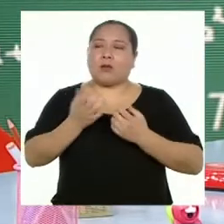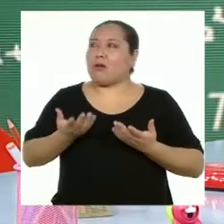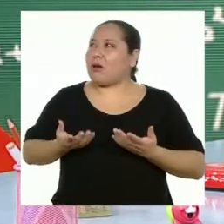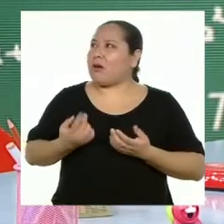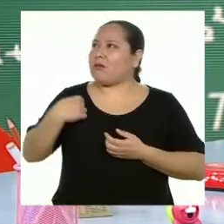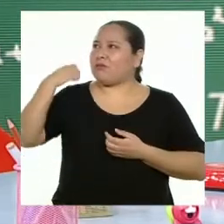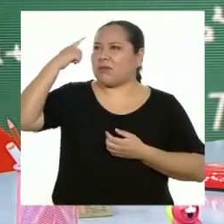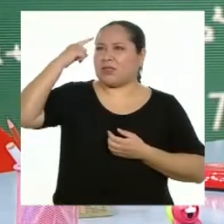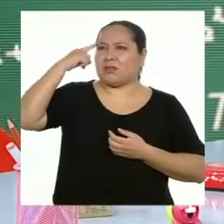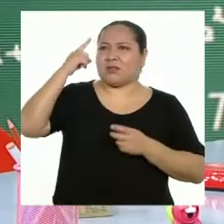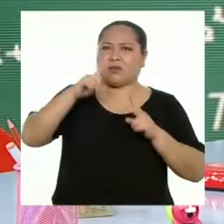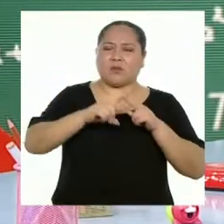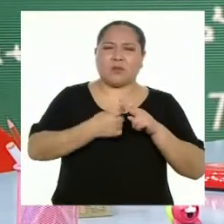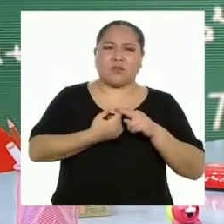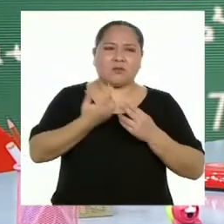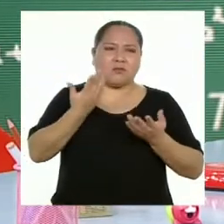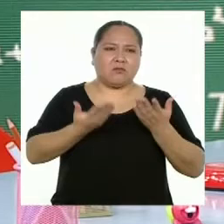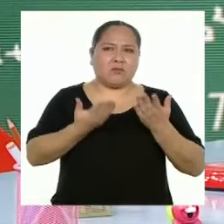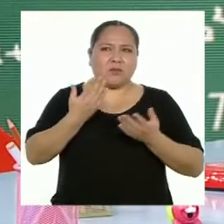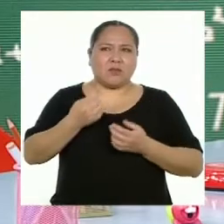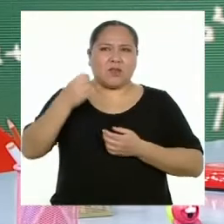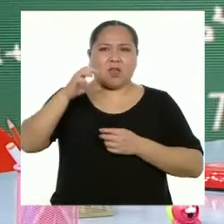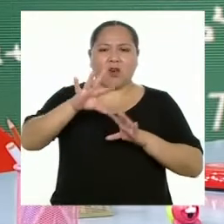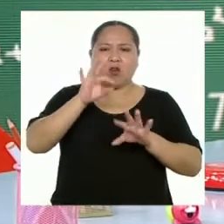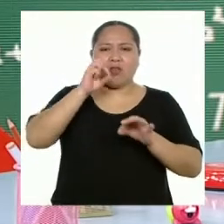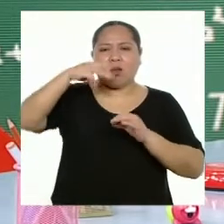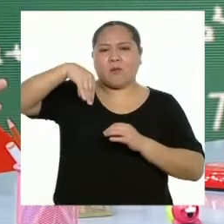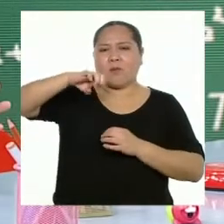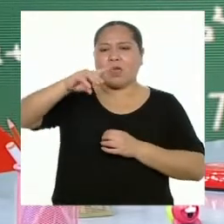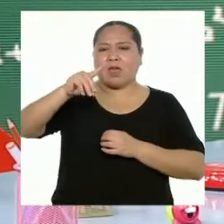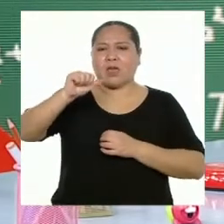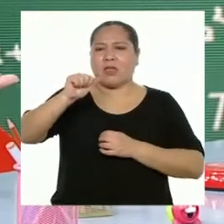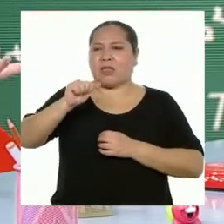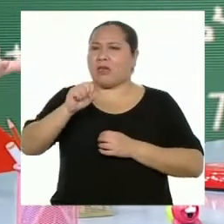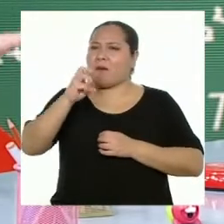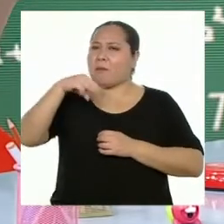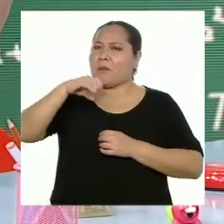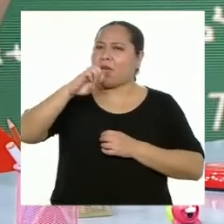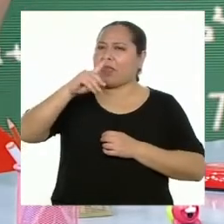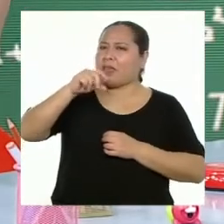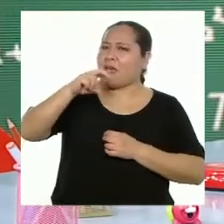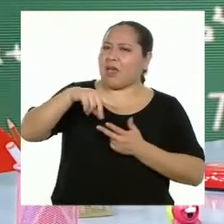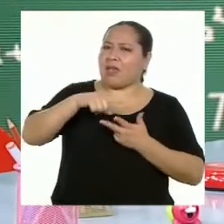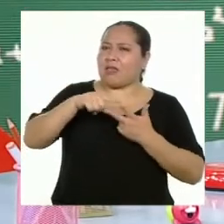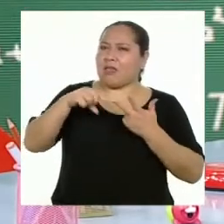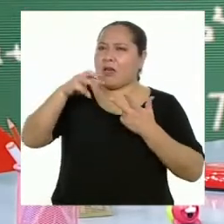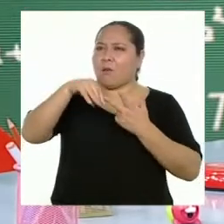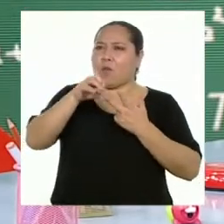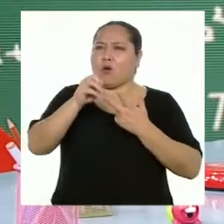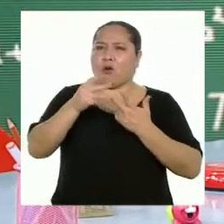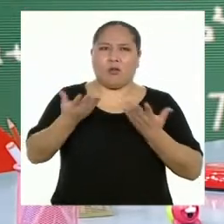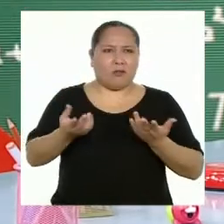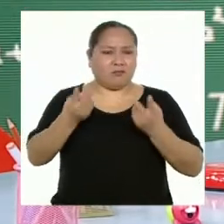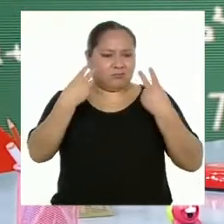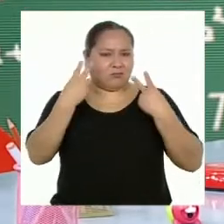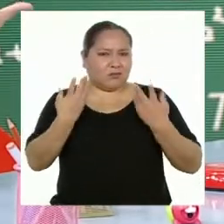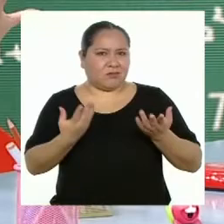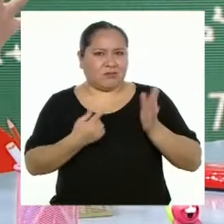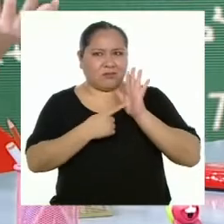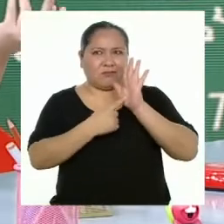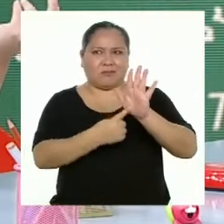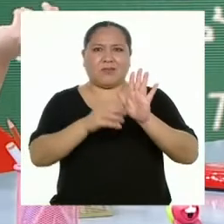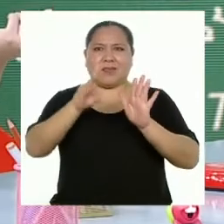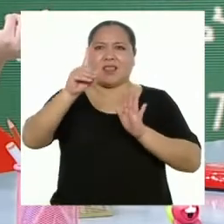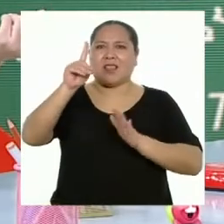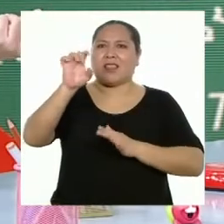Y pensar que empezamos calculando la media, la mediana y la moda. Y ahora mírennos, luciéndonos con la